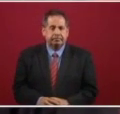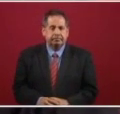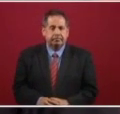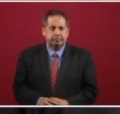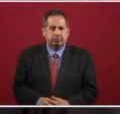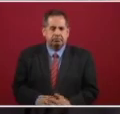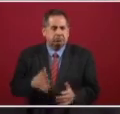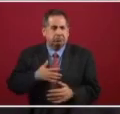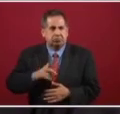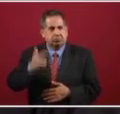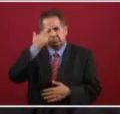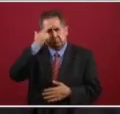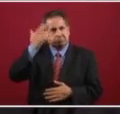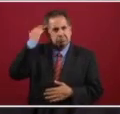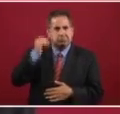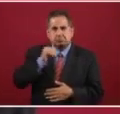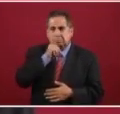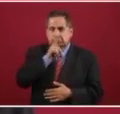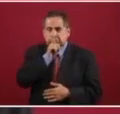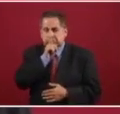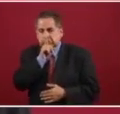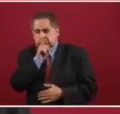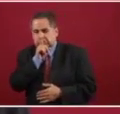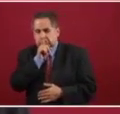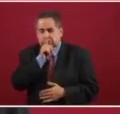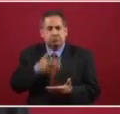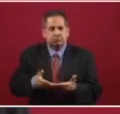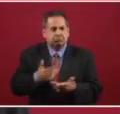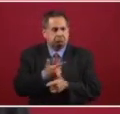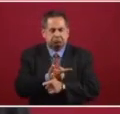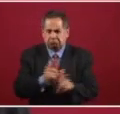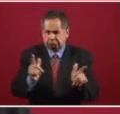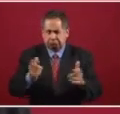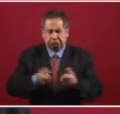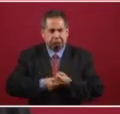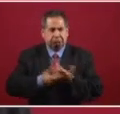Yo no recuerdo ningún caso así.